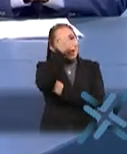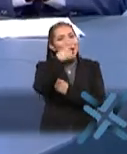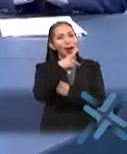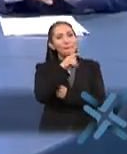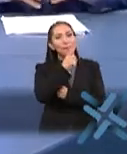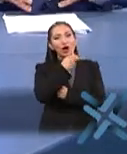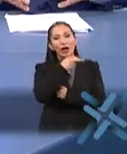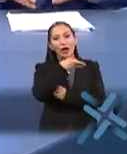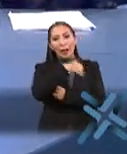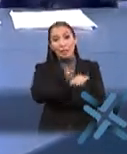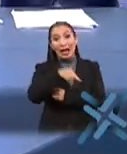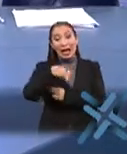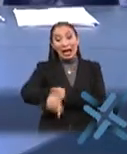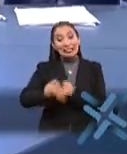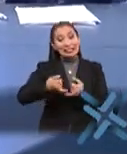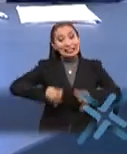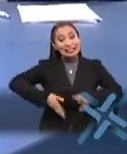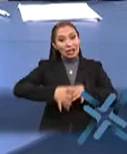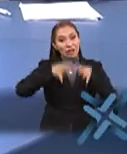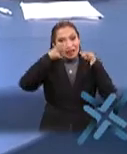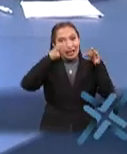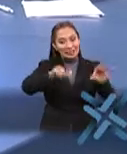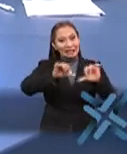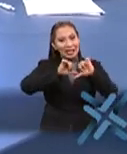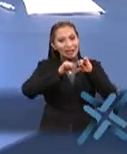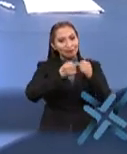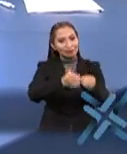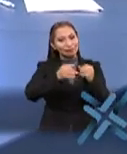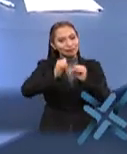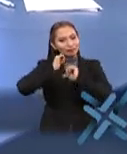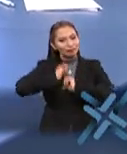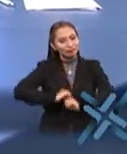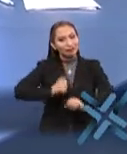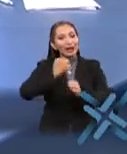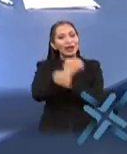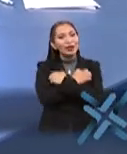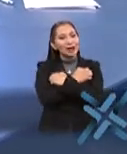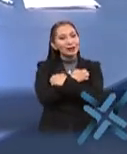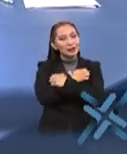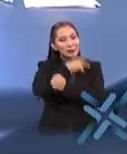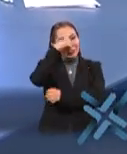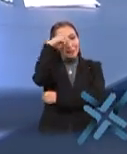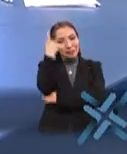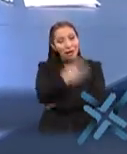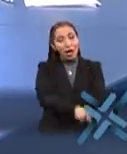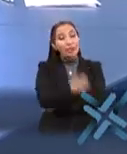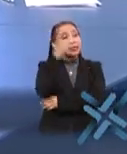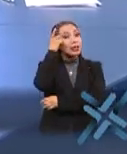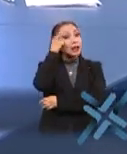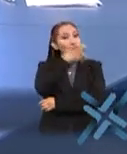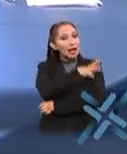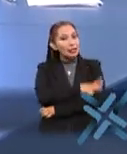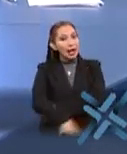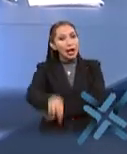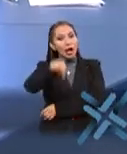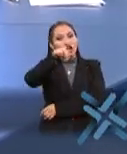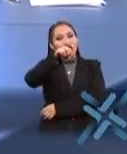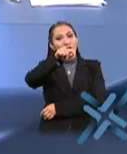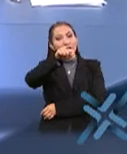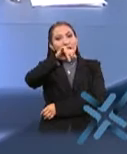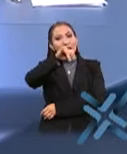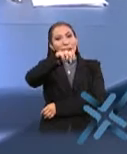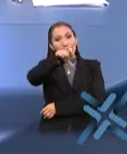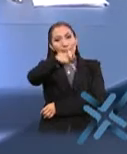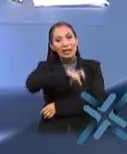primer programa, en la inauguración oficial de la Agencia Educativa de México, al director general de Notimex, Alejandro Ramos